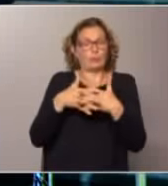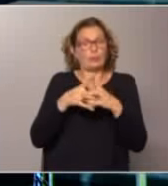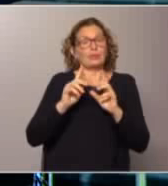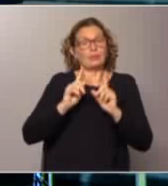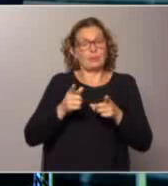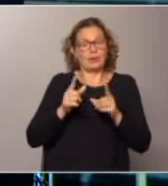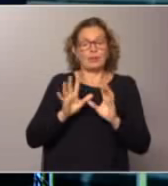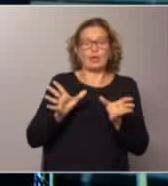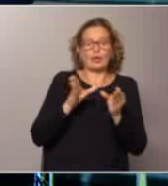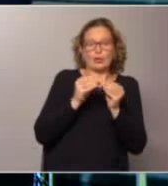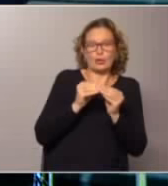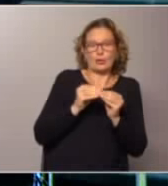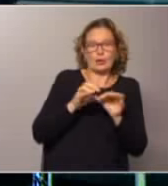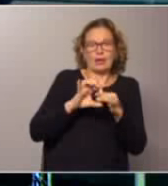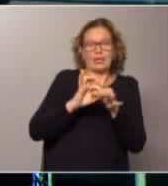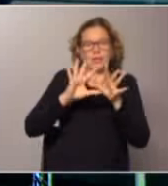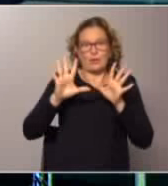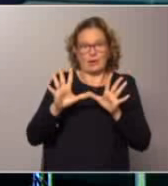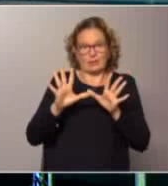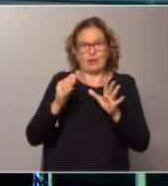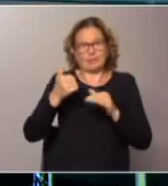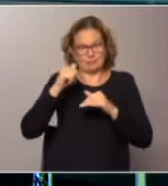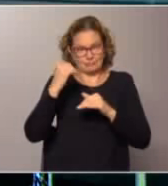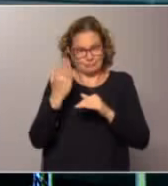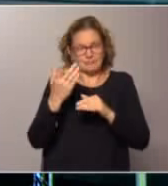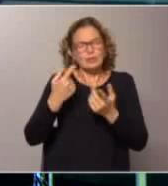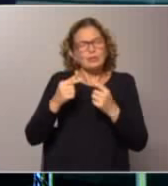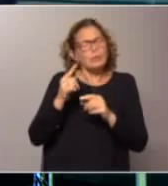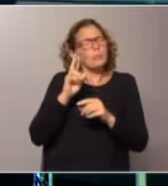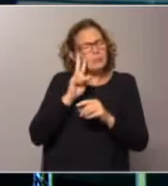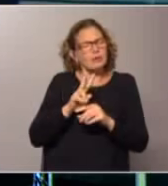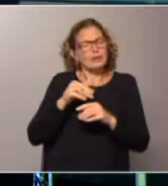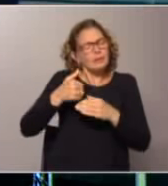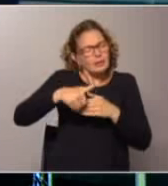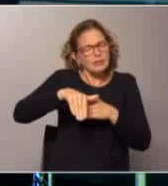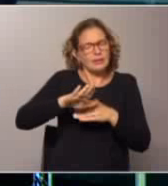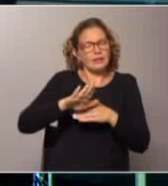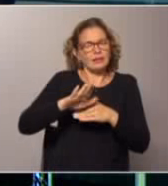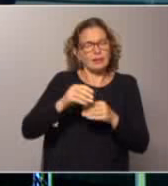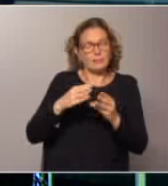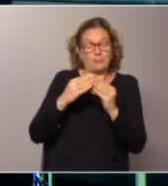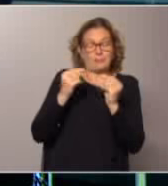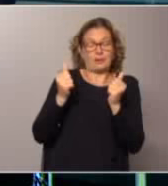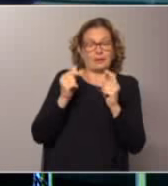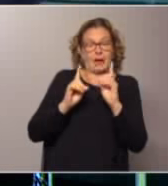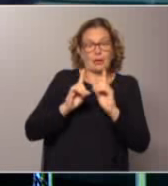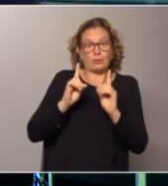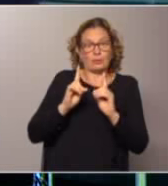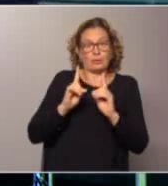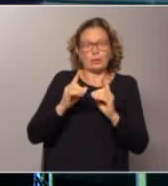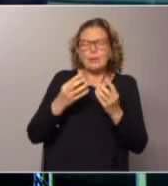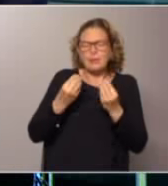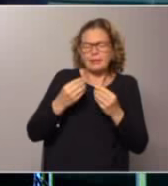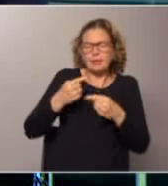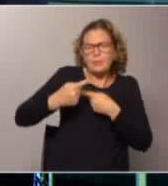de todas las democracias occidentales y todo hace suponer que se va a mantener así hasta que desaparezcan algunas de las causas que lo generan